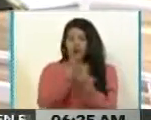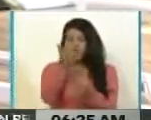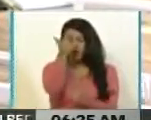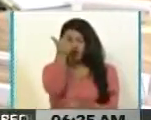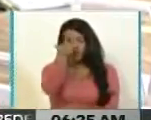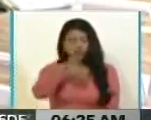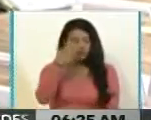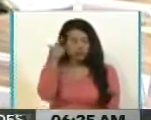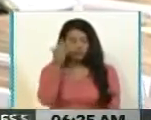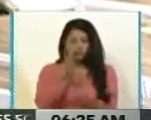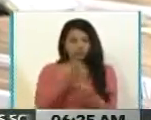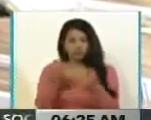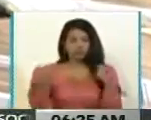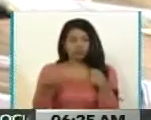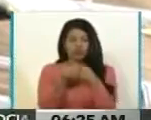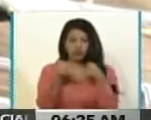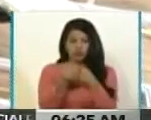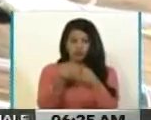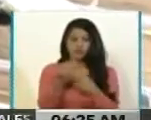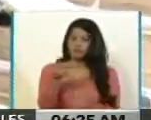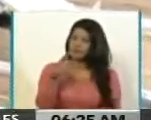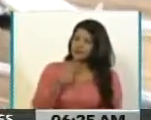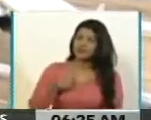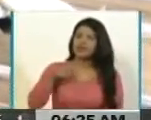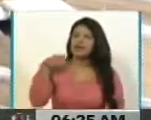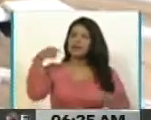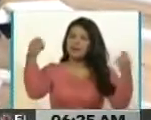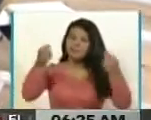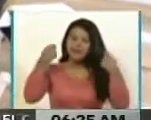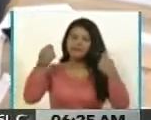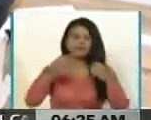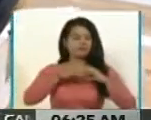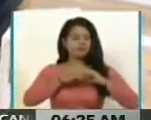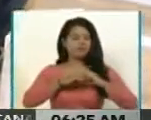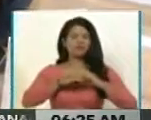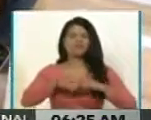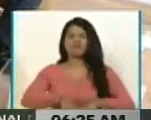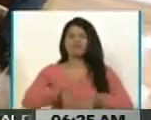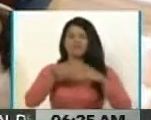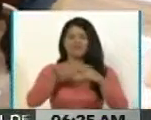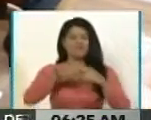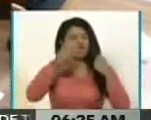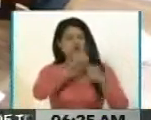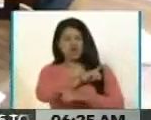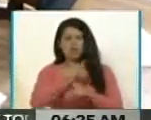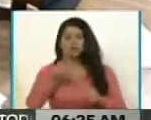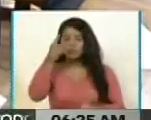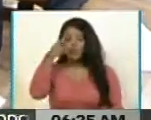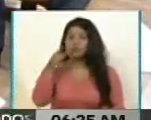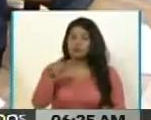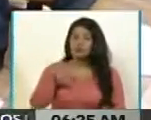estás planteando que parte de esta campaña Venezuela Corazón Indestructible lo que busca es también retomar